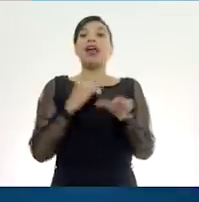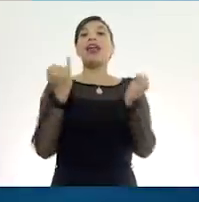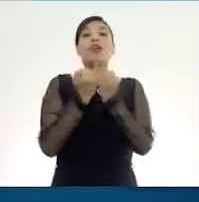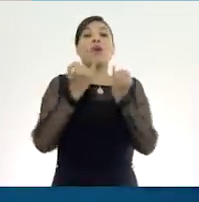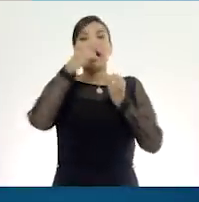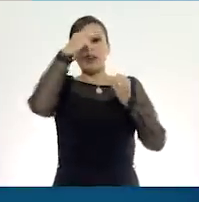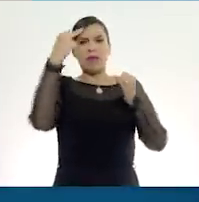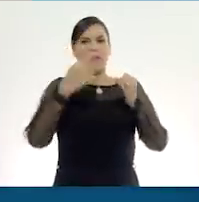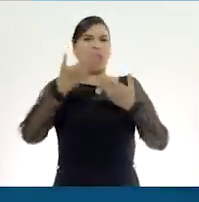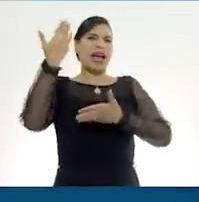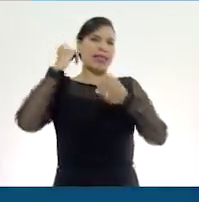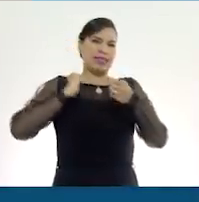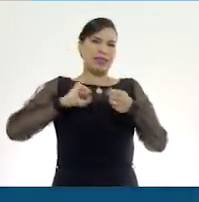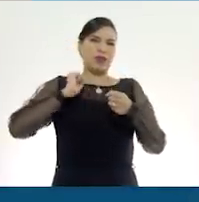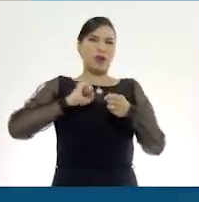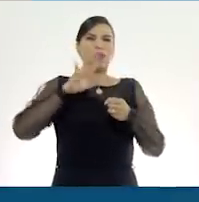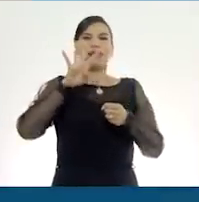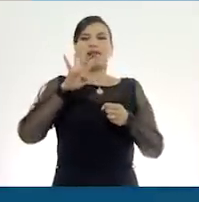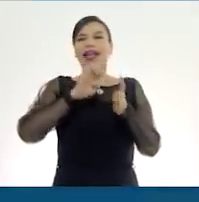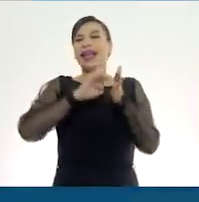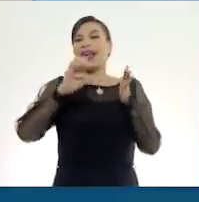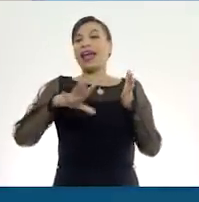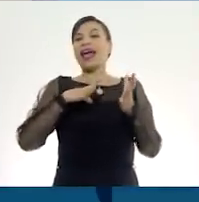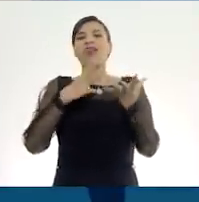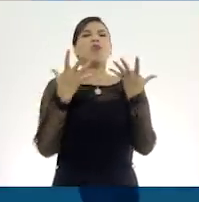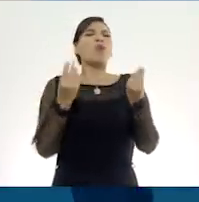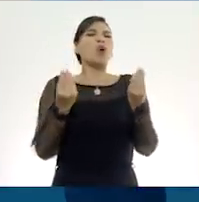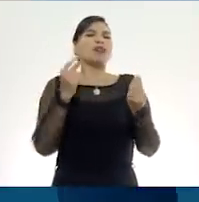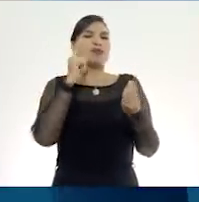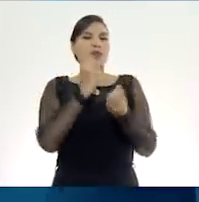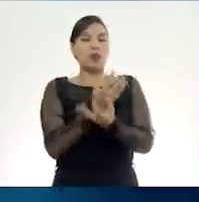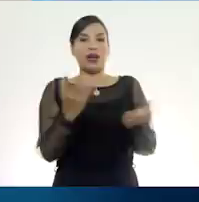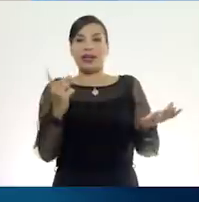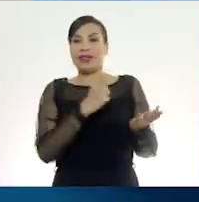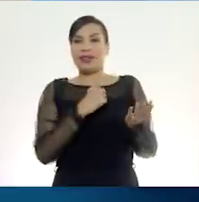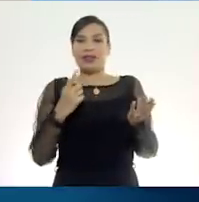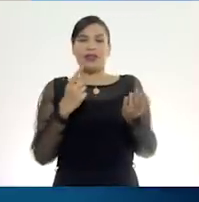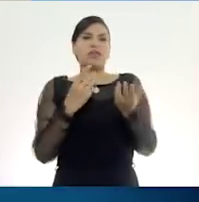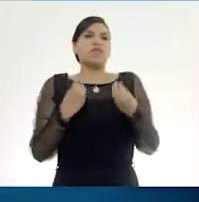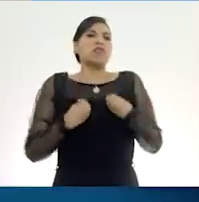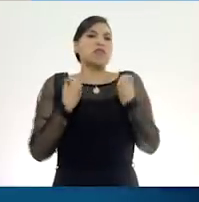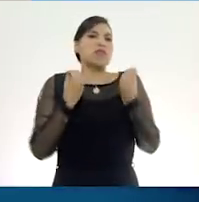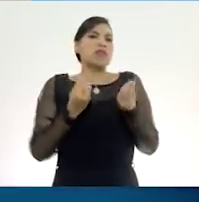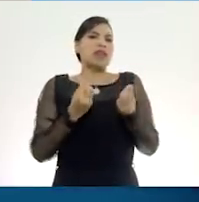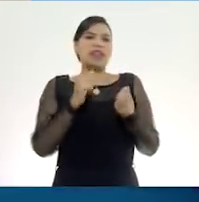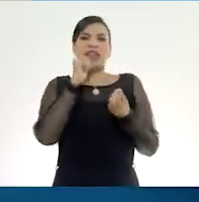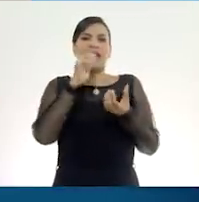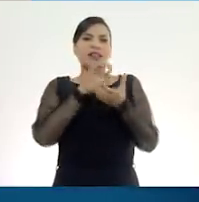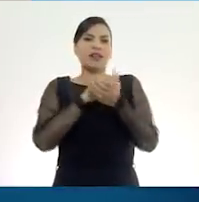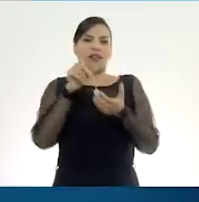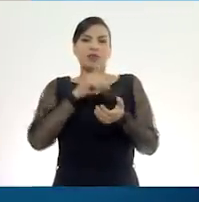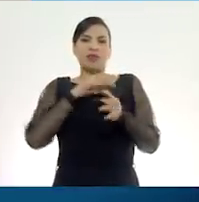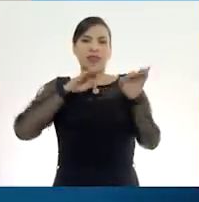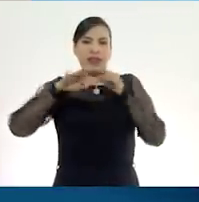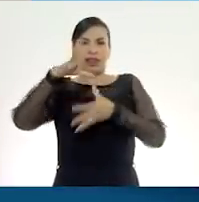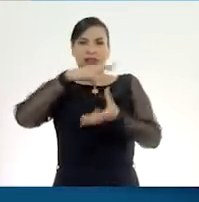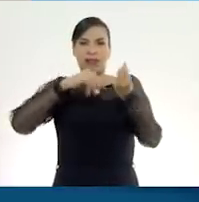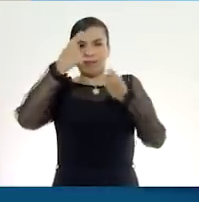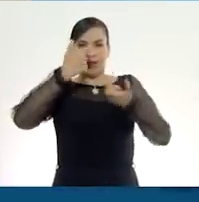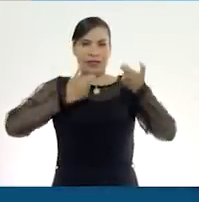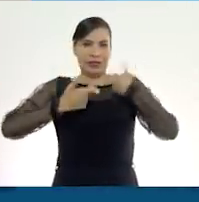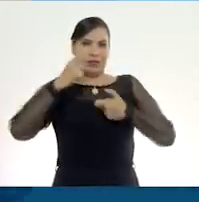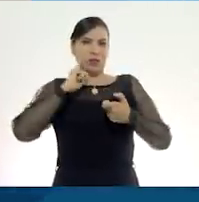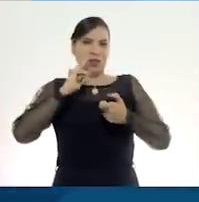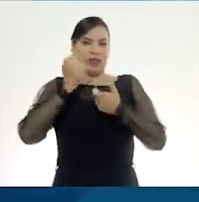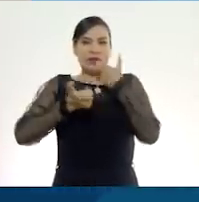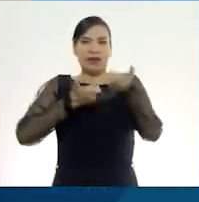en el México del siglo XIX, por ejemplo, había muchas mujeres que vivían sin sus maridos y que trabajaban para sostenerse a ellas y a sus